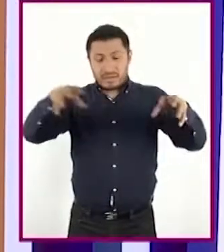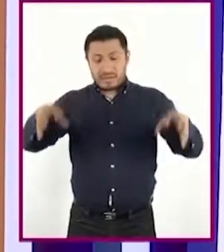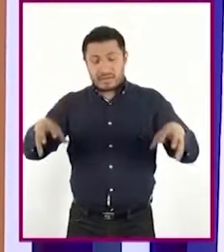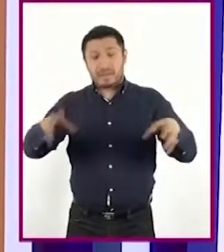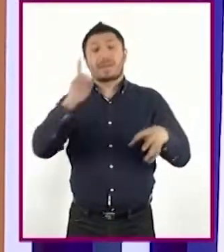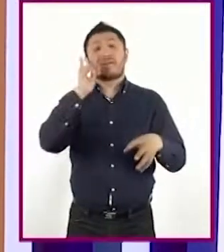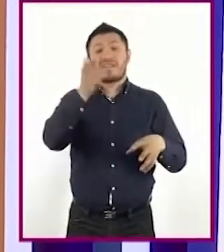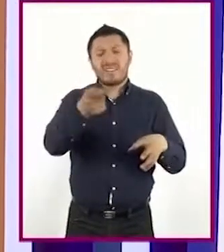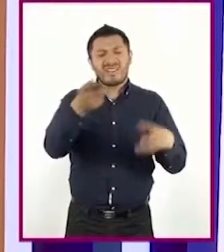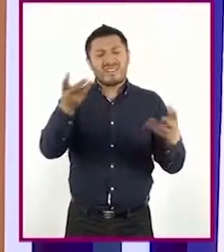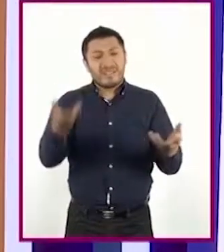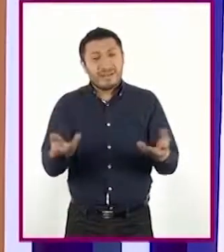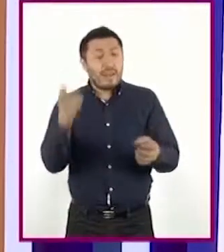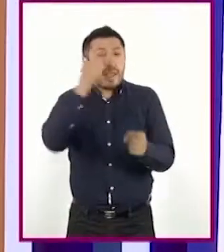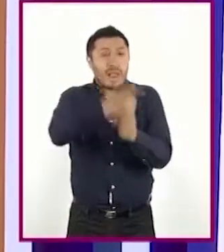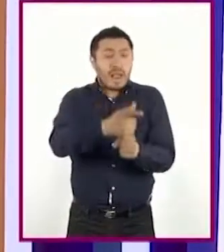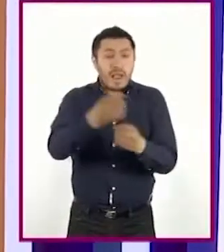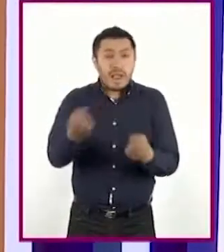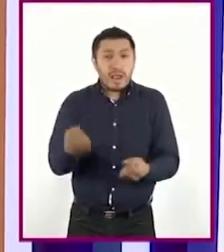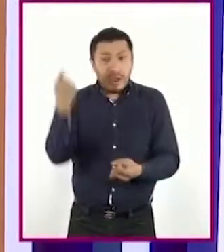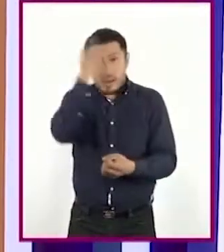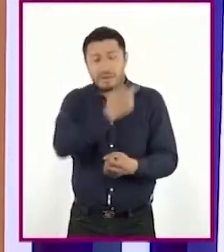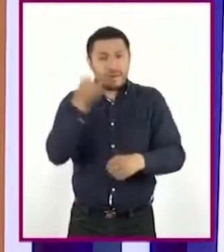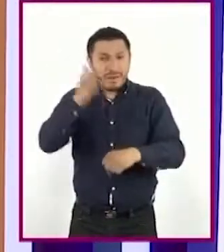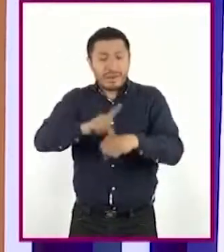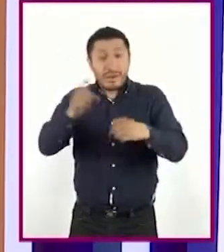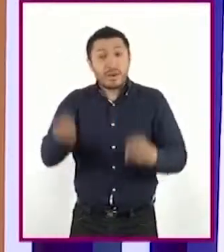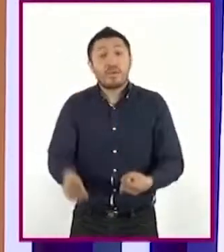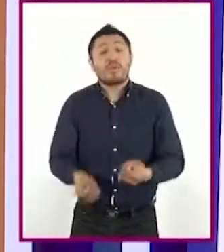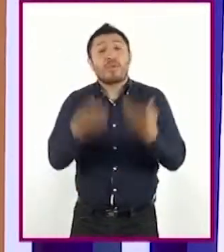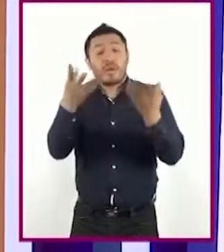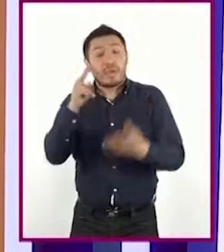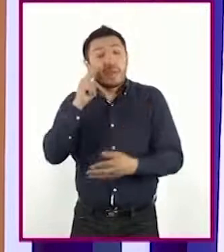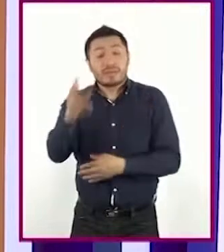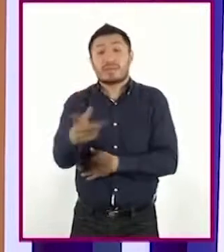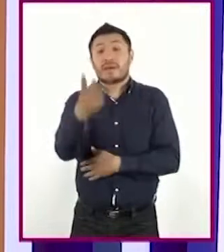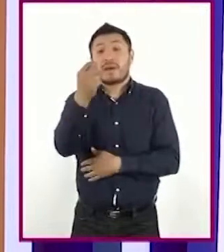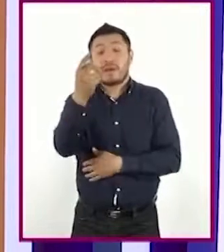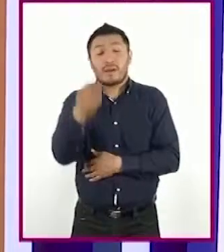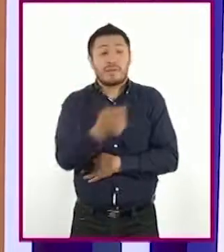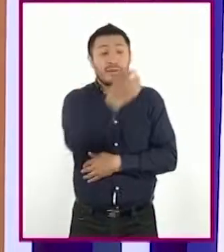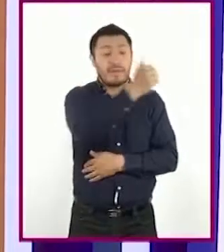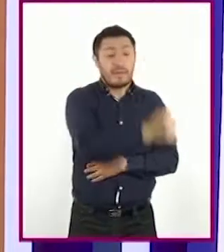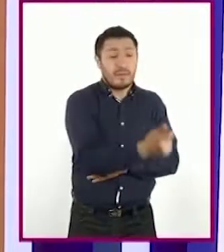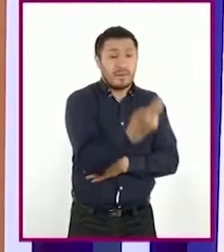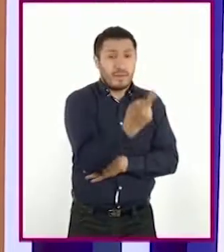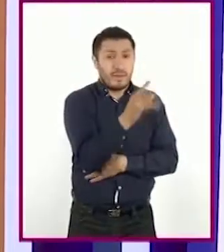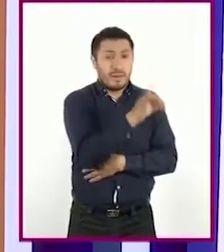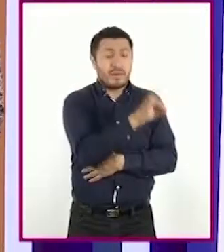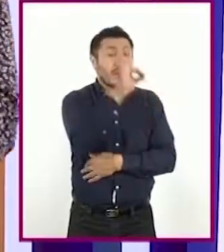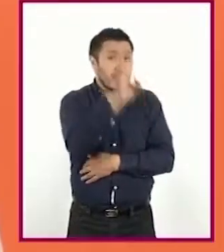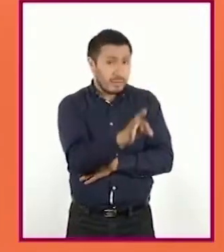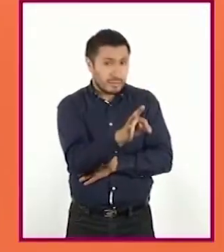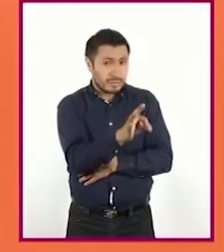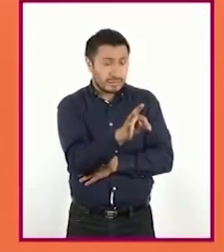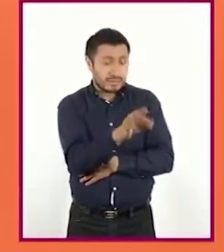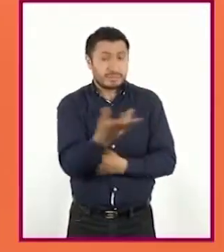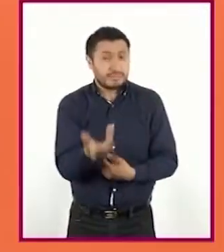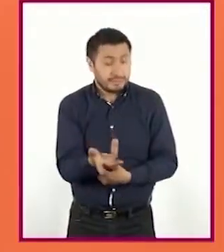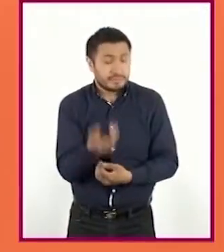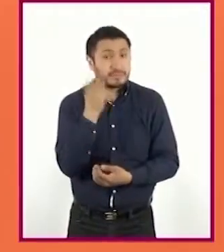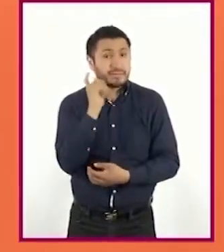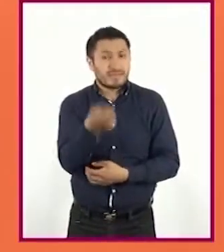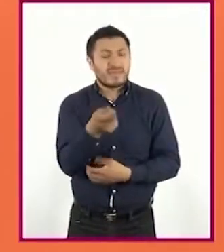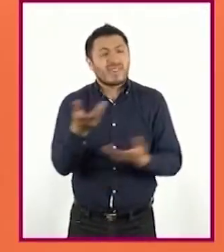es encontrar cuántas horas al día ve televisión el primer 25% de los alumnos. Es